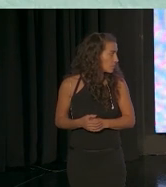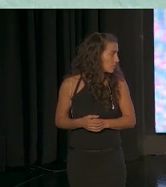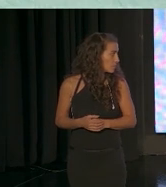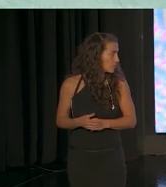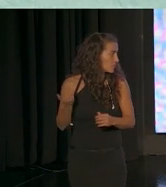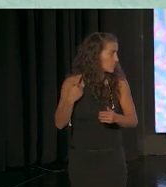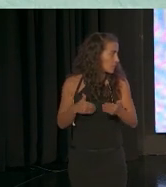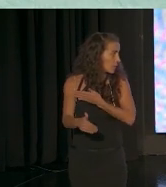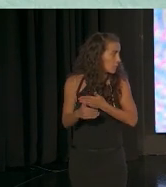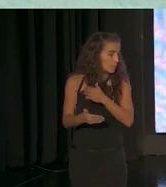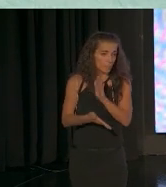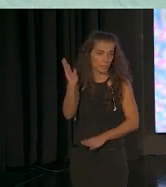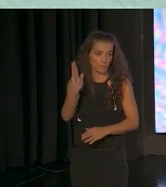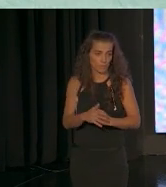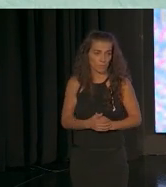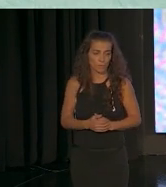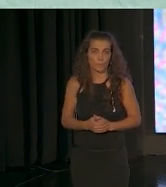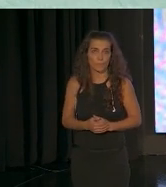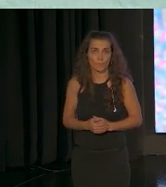vamos a ir rápidamente.